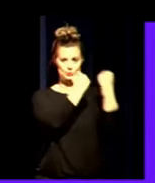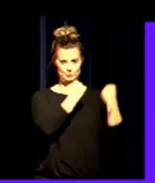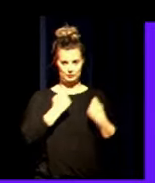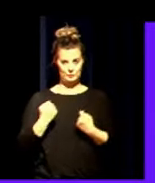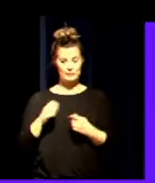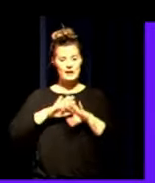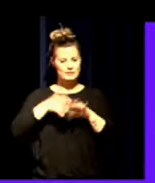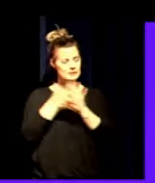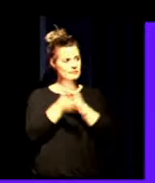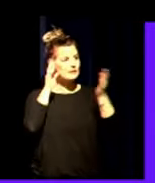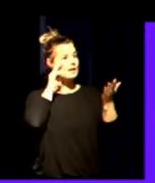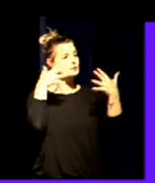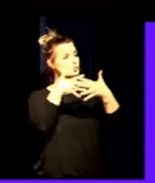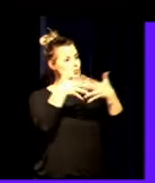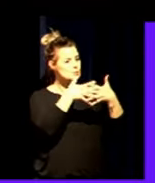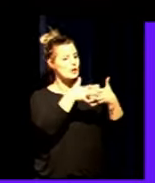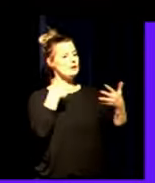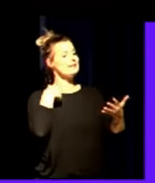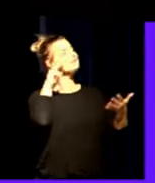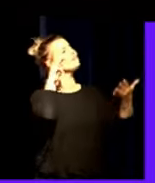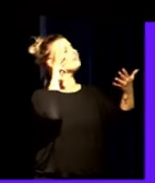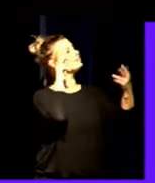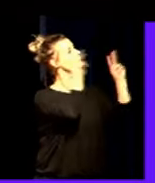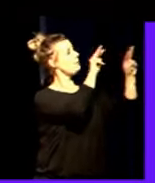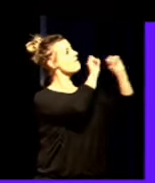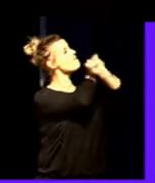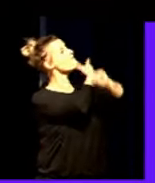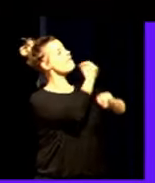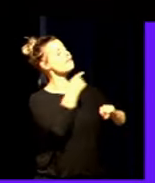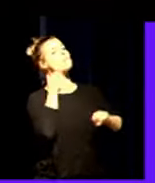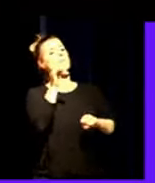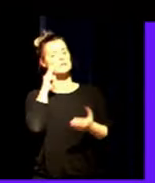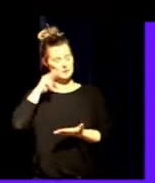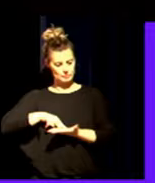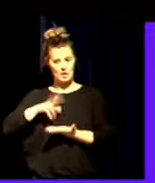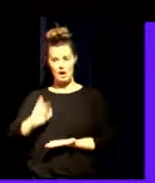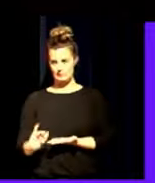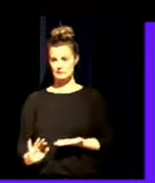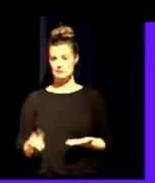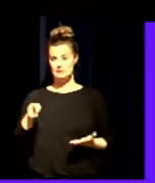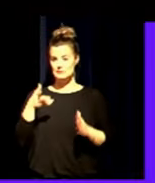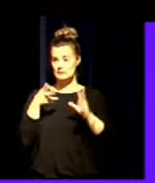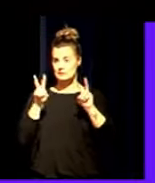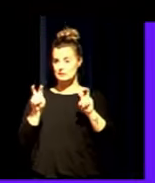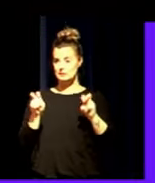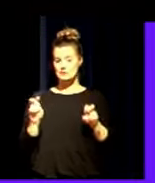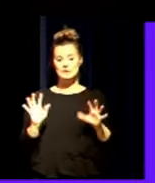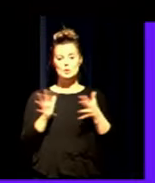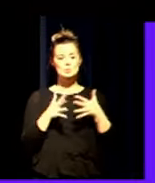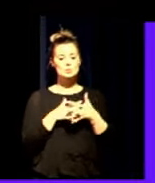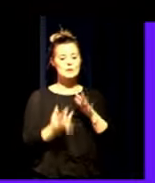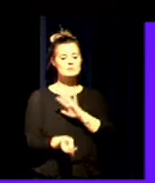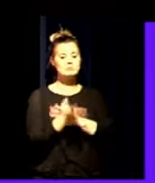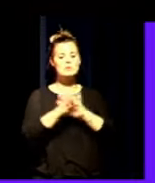estructura reconocible y reconocida, como decimos. Y en este sentido, a la hora de decidir qué estructuras ponemos en marcha con